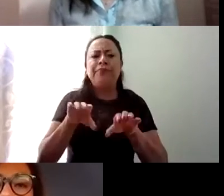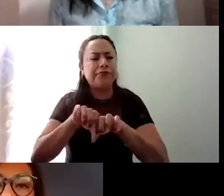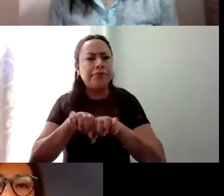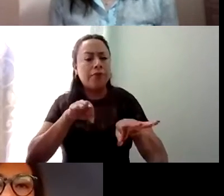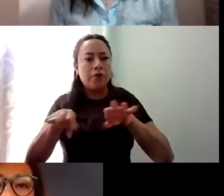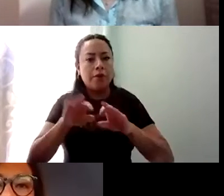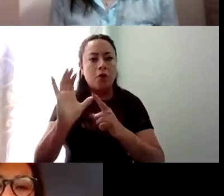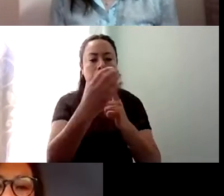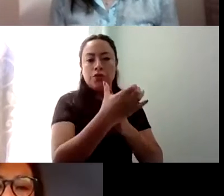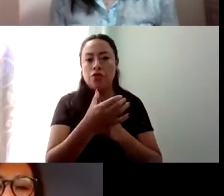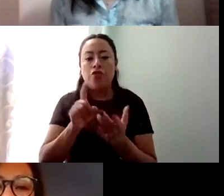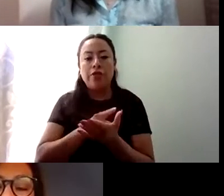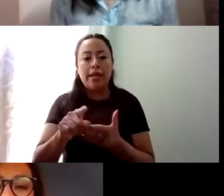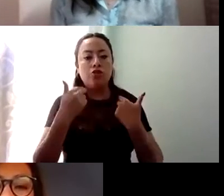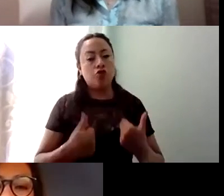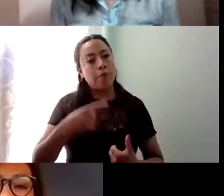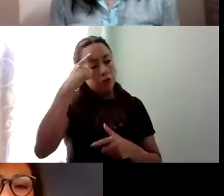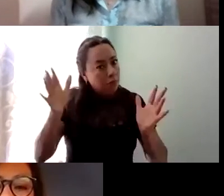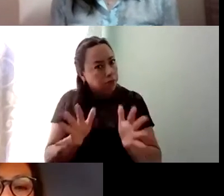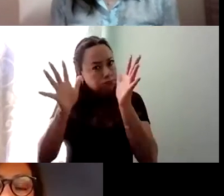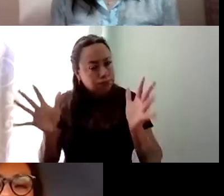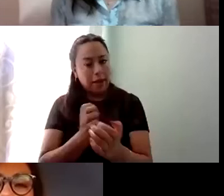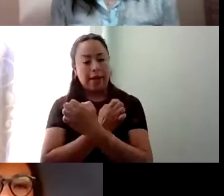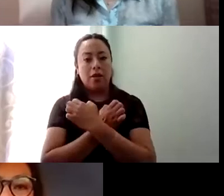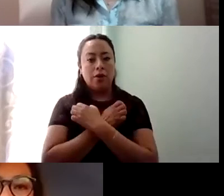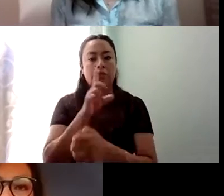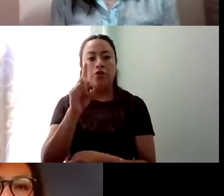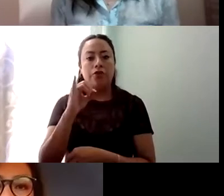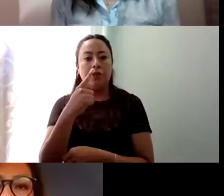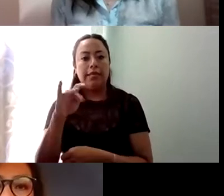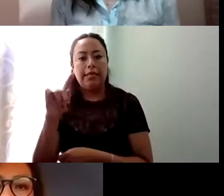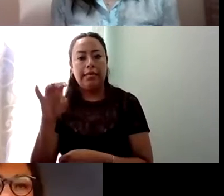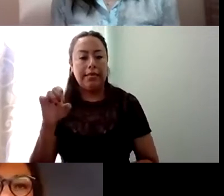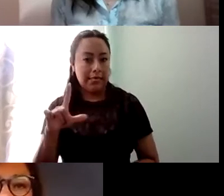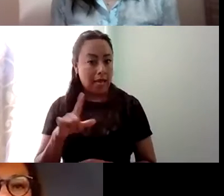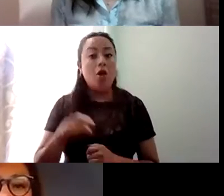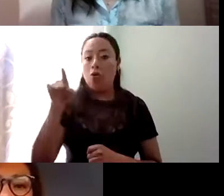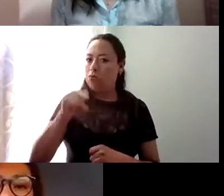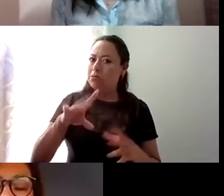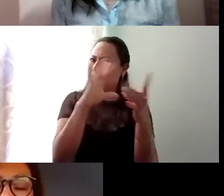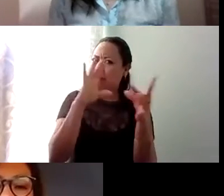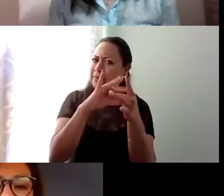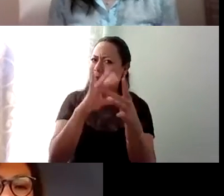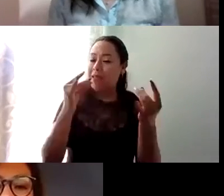para fomentar la educación digital, puesto que usted hizo mucho énfasis en el uso inadecuado que hacen las niñas, niños y adolescentes de